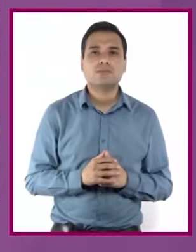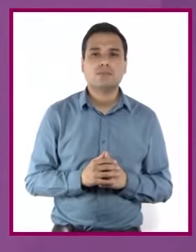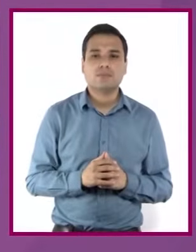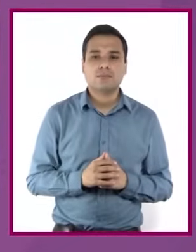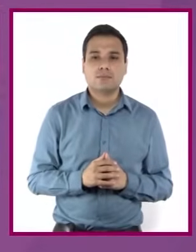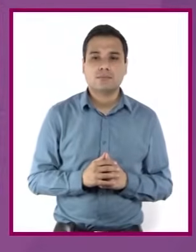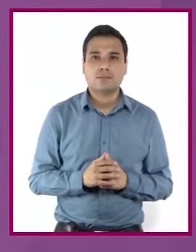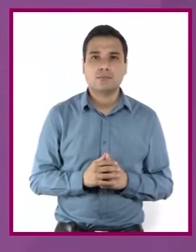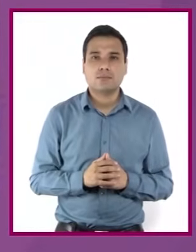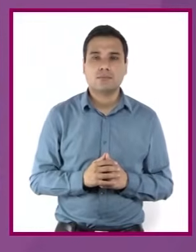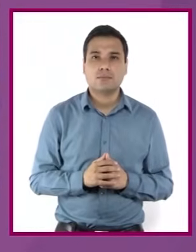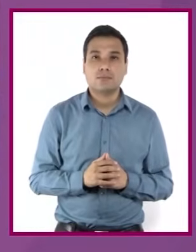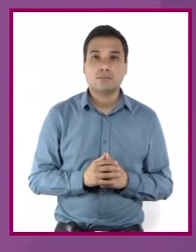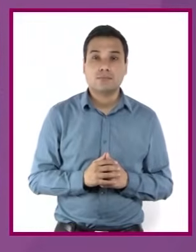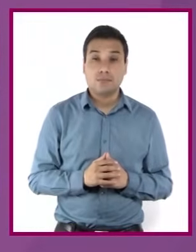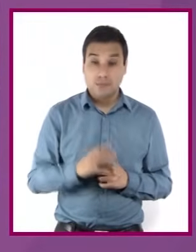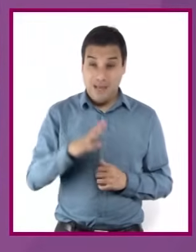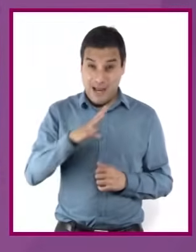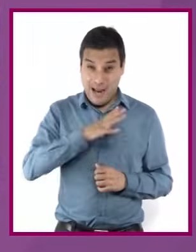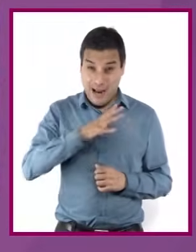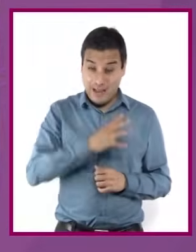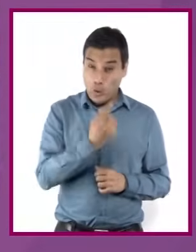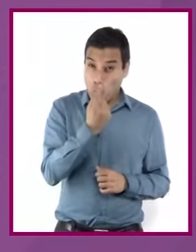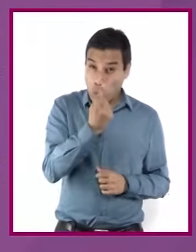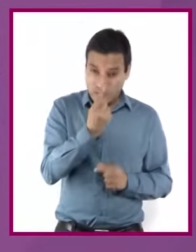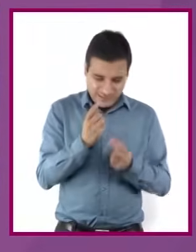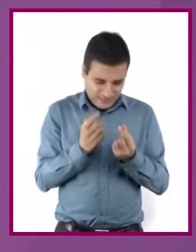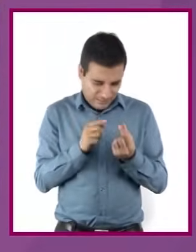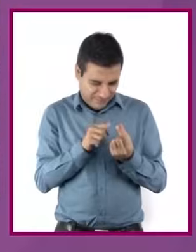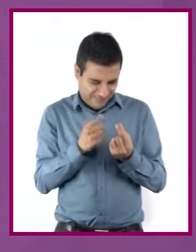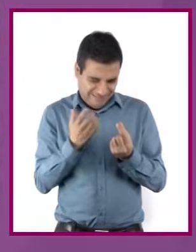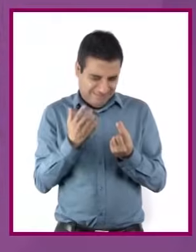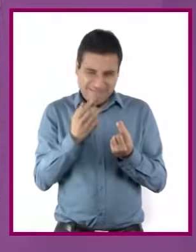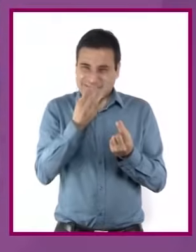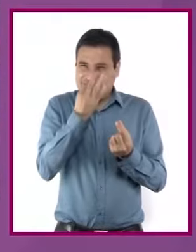¿Existirá una parte que ya no se pueda fragmentar?